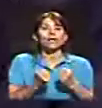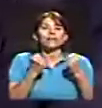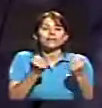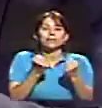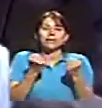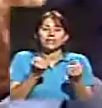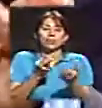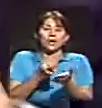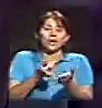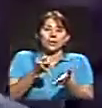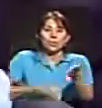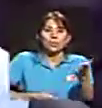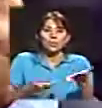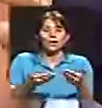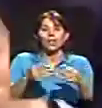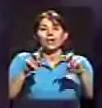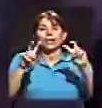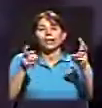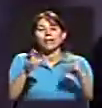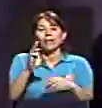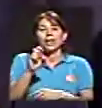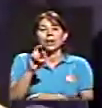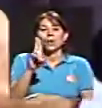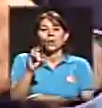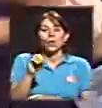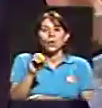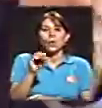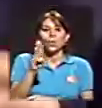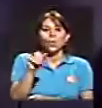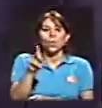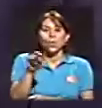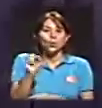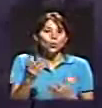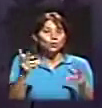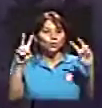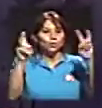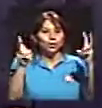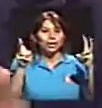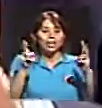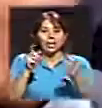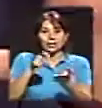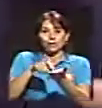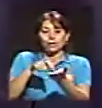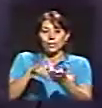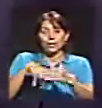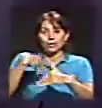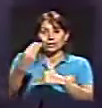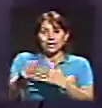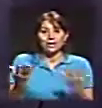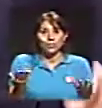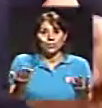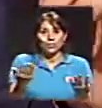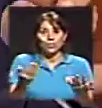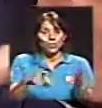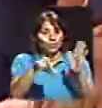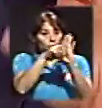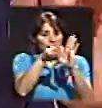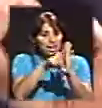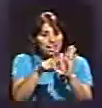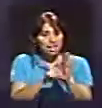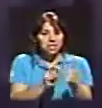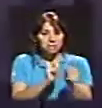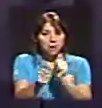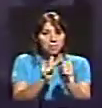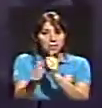de los eurobonos, denominada eurobonos, de endeudamiento externo. pasaron todas esas leyes, el impuesto al